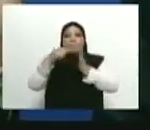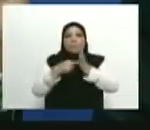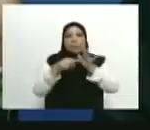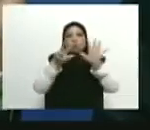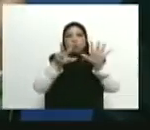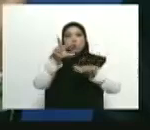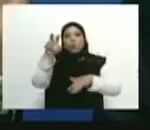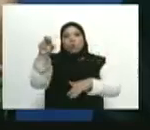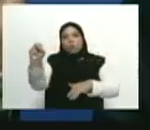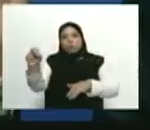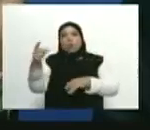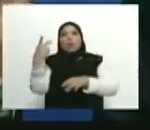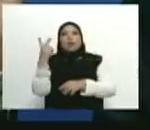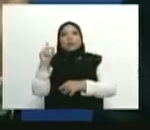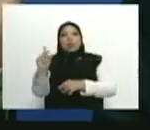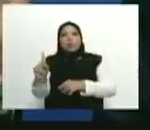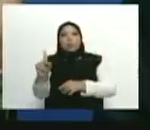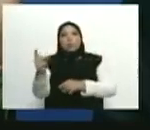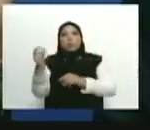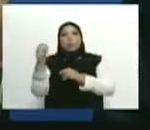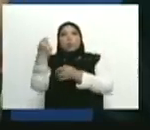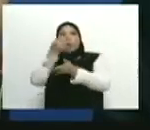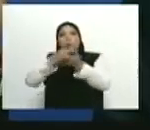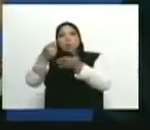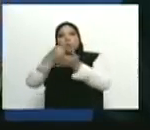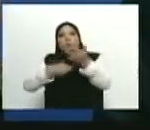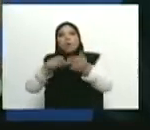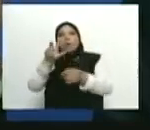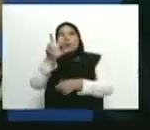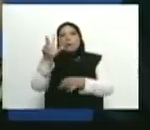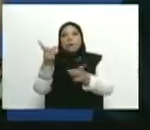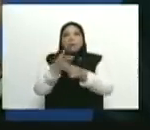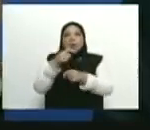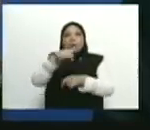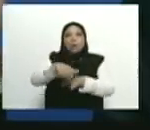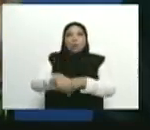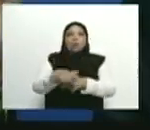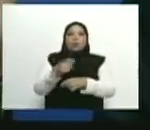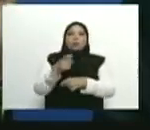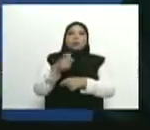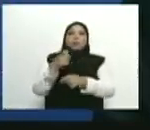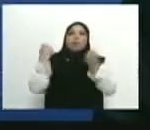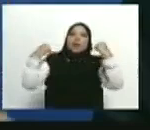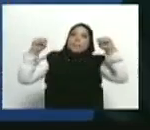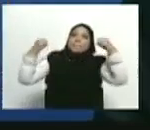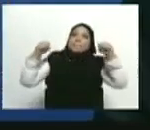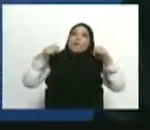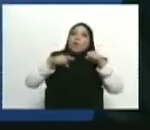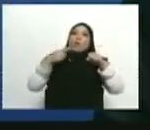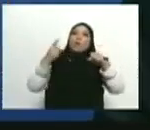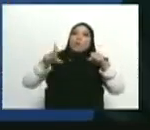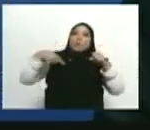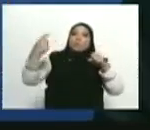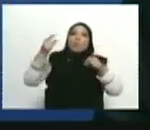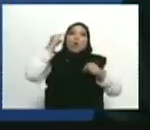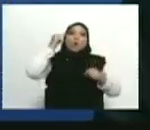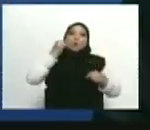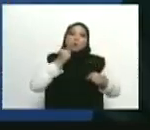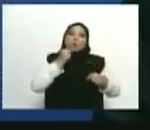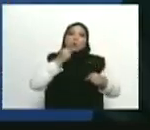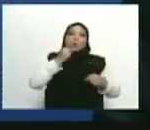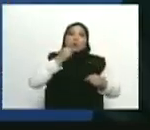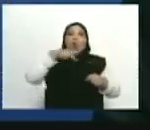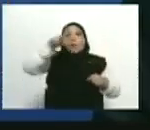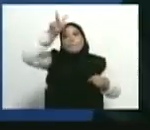el segundo es la capitulación, porque la capitulación firmada el 3 de agosto, que la vamos a celebrar ahora, aplica aquello que después Sucre lo haría en